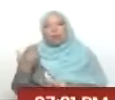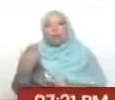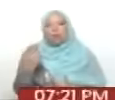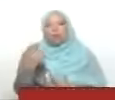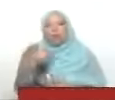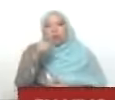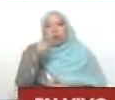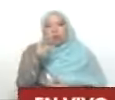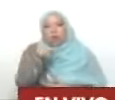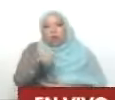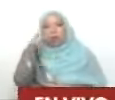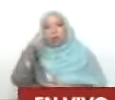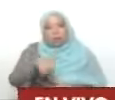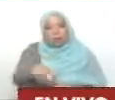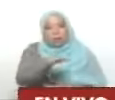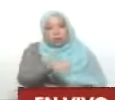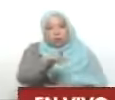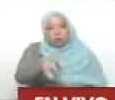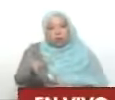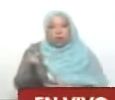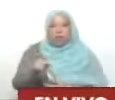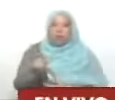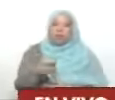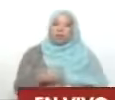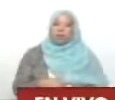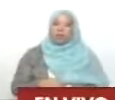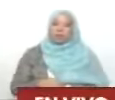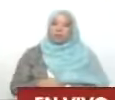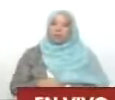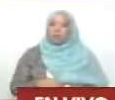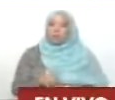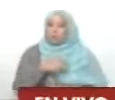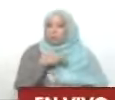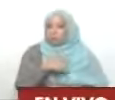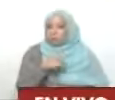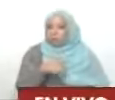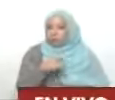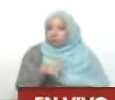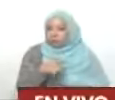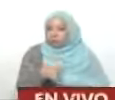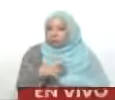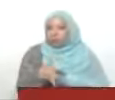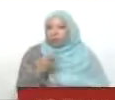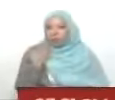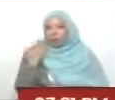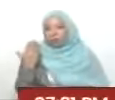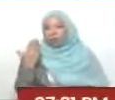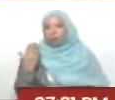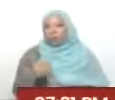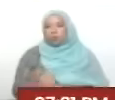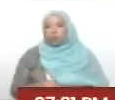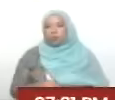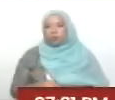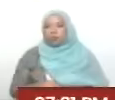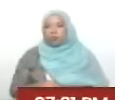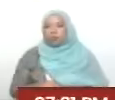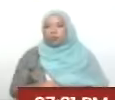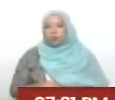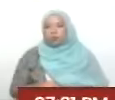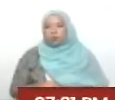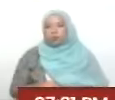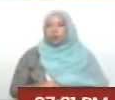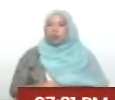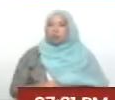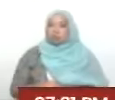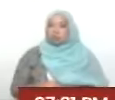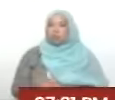frente a ese pueblo? ¿Qué siente? Yo lo que digo y siento y veo es que ha valido la